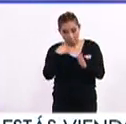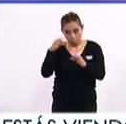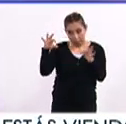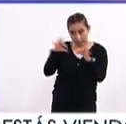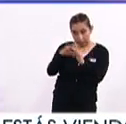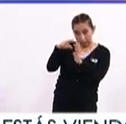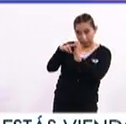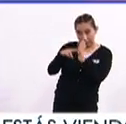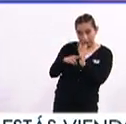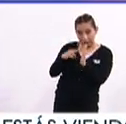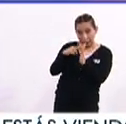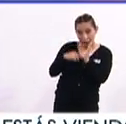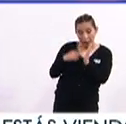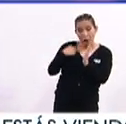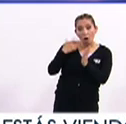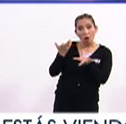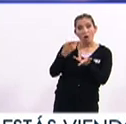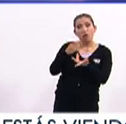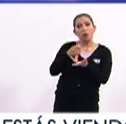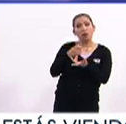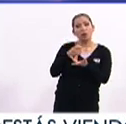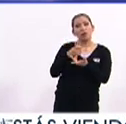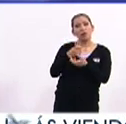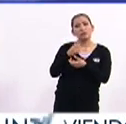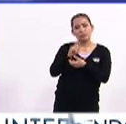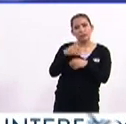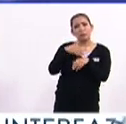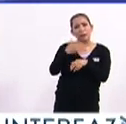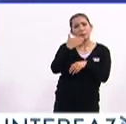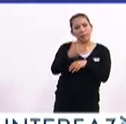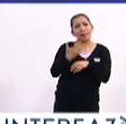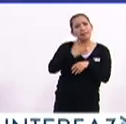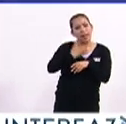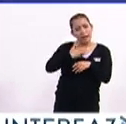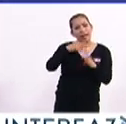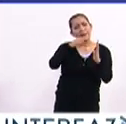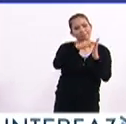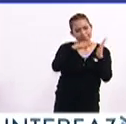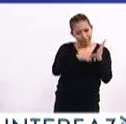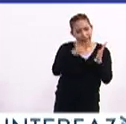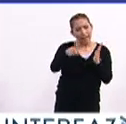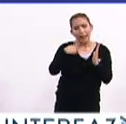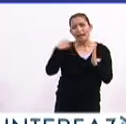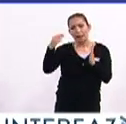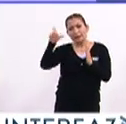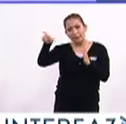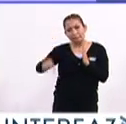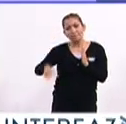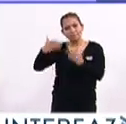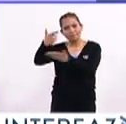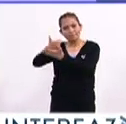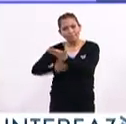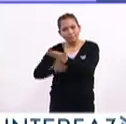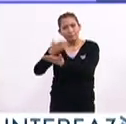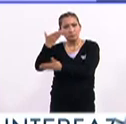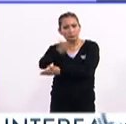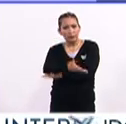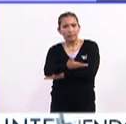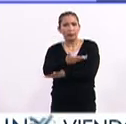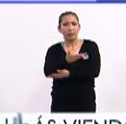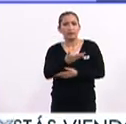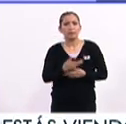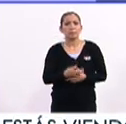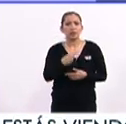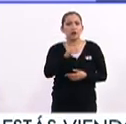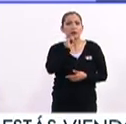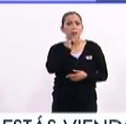o a lo mejor tecnofuncionalmente sí cumple, tiene los requerimientos nutrimentales que se nos solicitan. Pero tenemos que